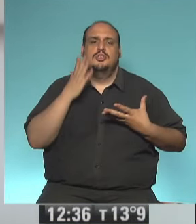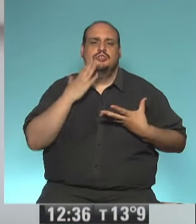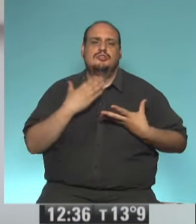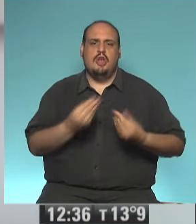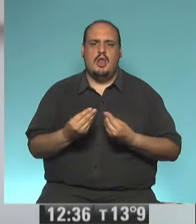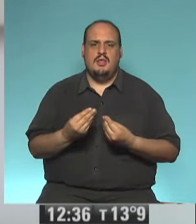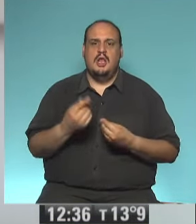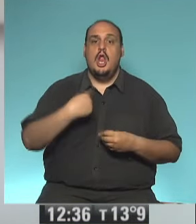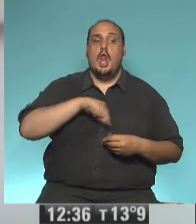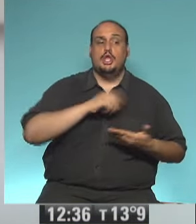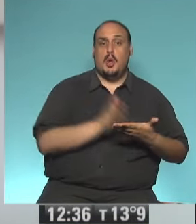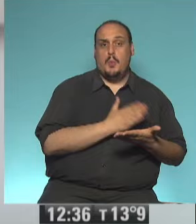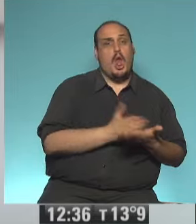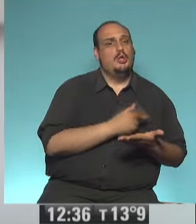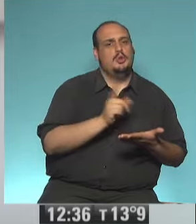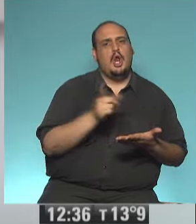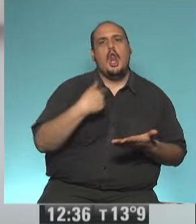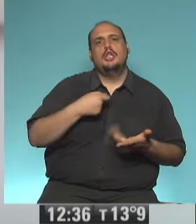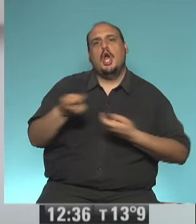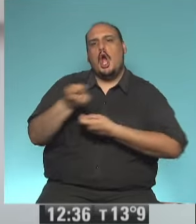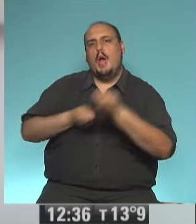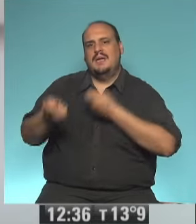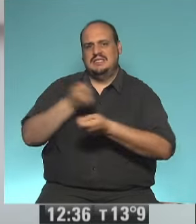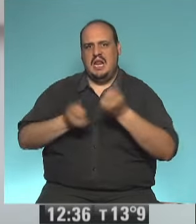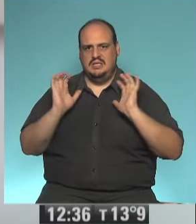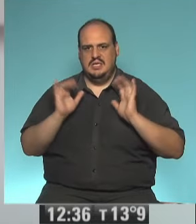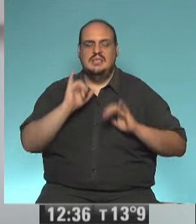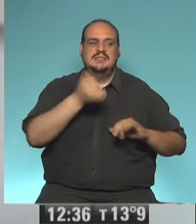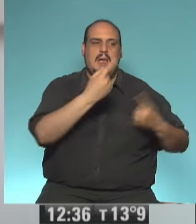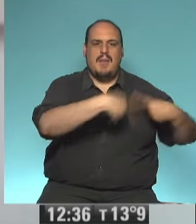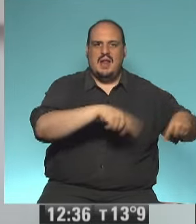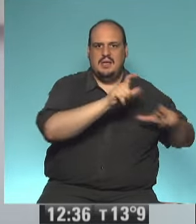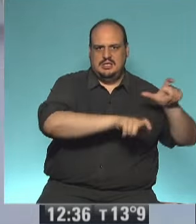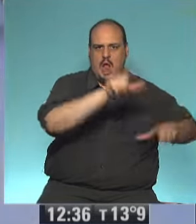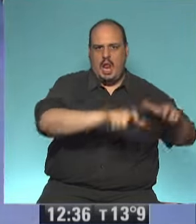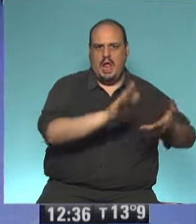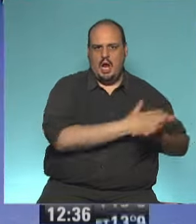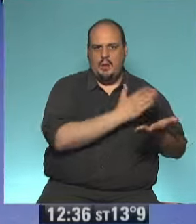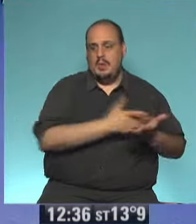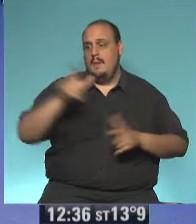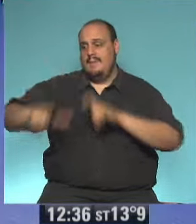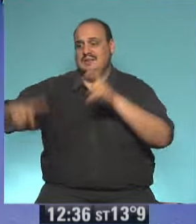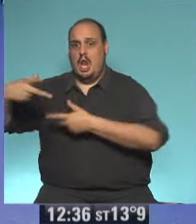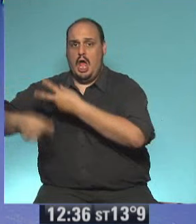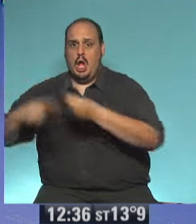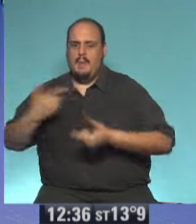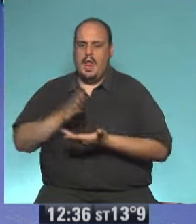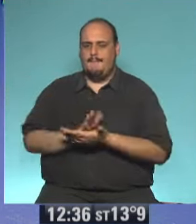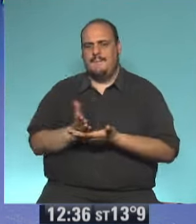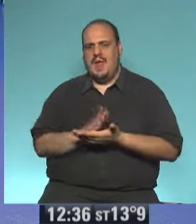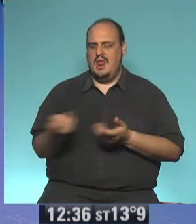somos productores nosotros. Ajá. Sí, articulamos con los productores y con los consumidores